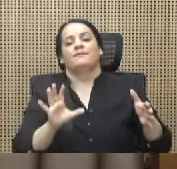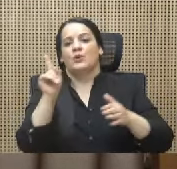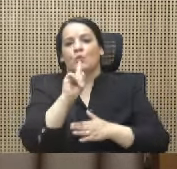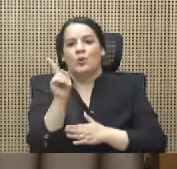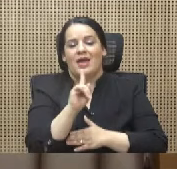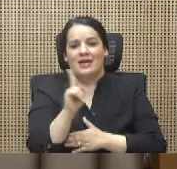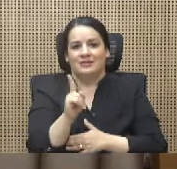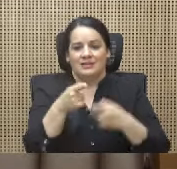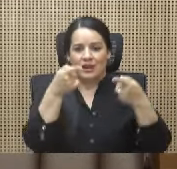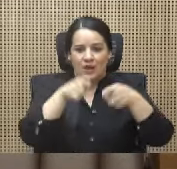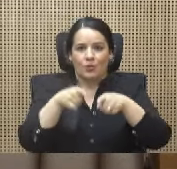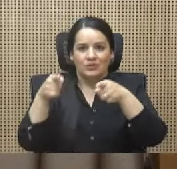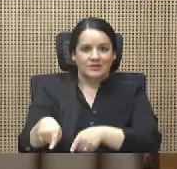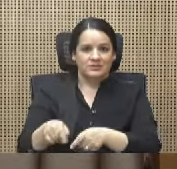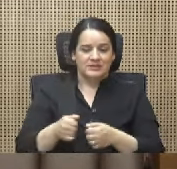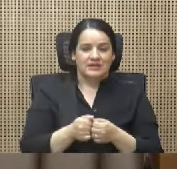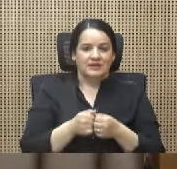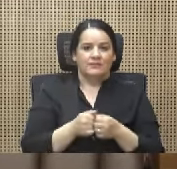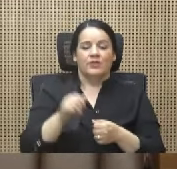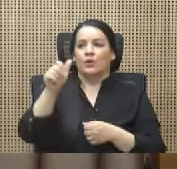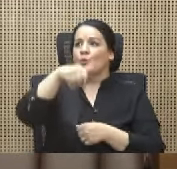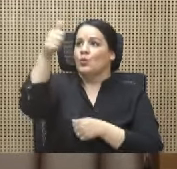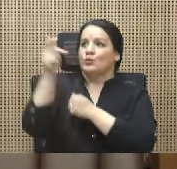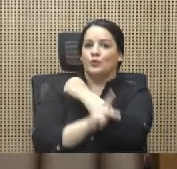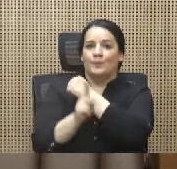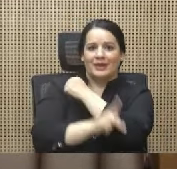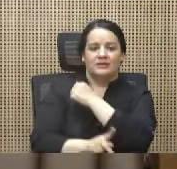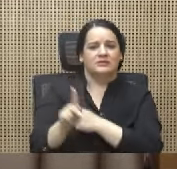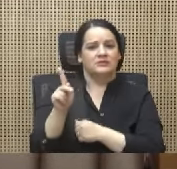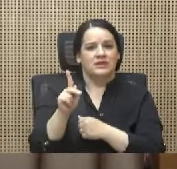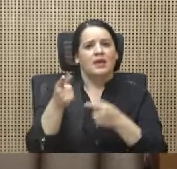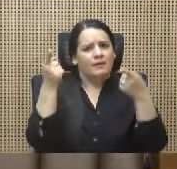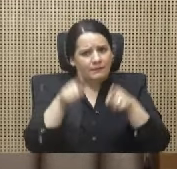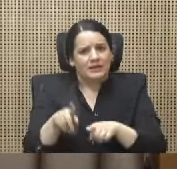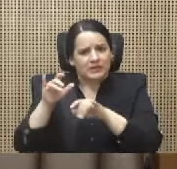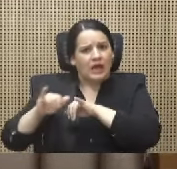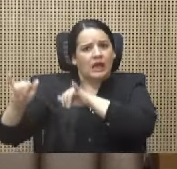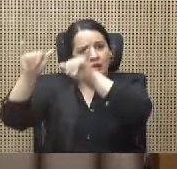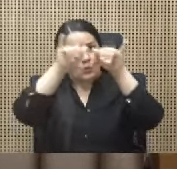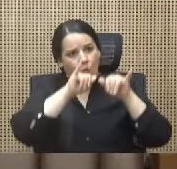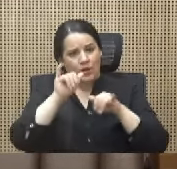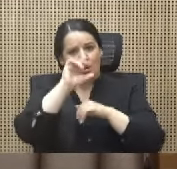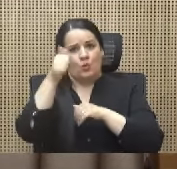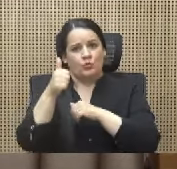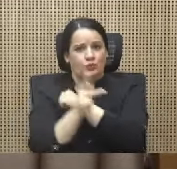del acontecer en otros países. Son estructuras